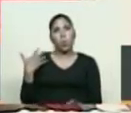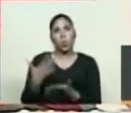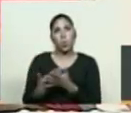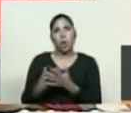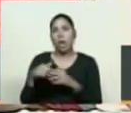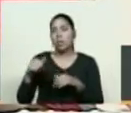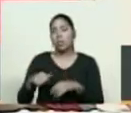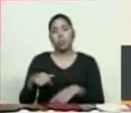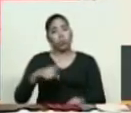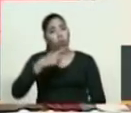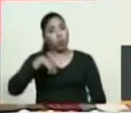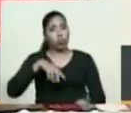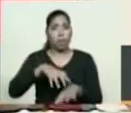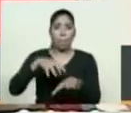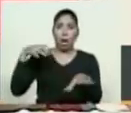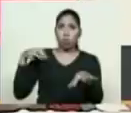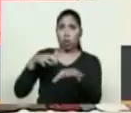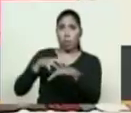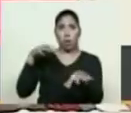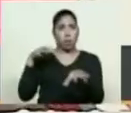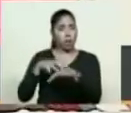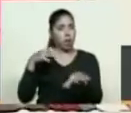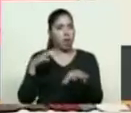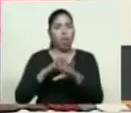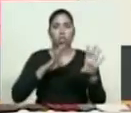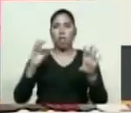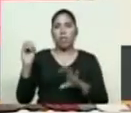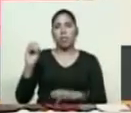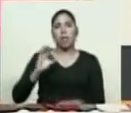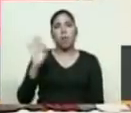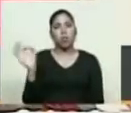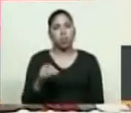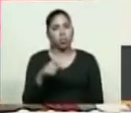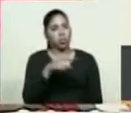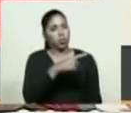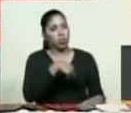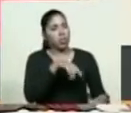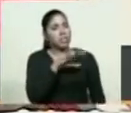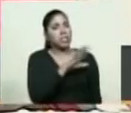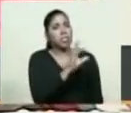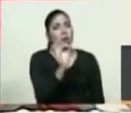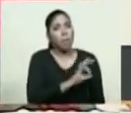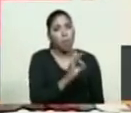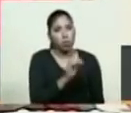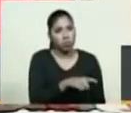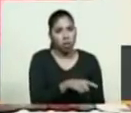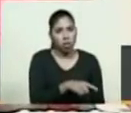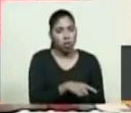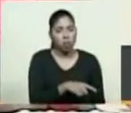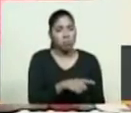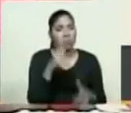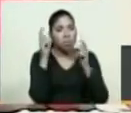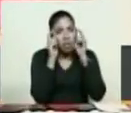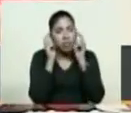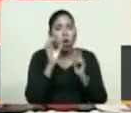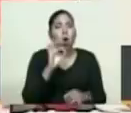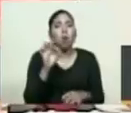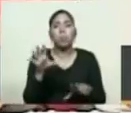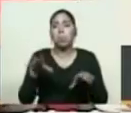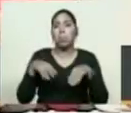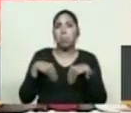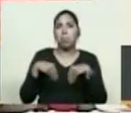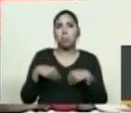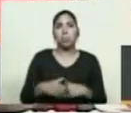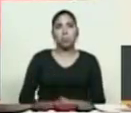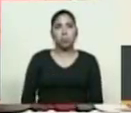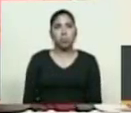aquí? No, que nosotros somos el 90% y los chavistas tienen un 5% porque el 5% no sabe, no responde. ¿Qué ocurrió aquí en las